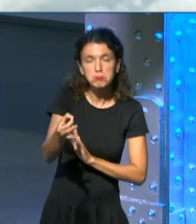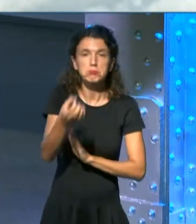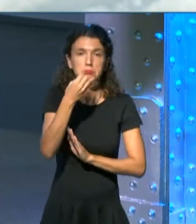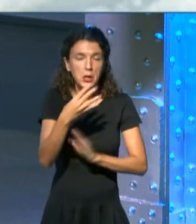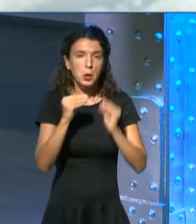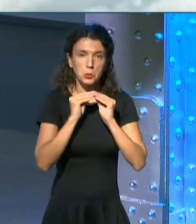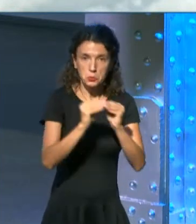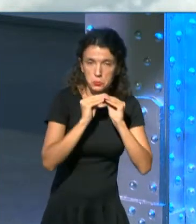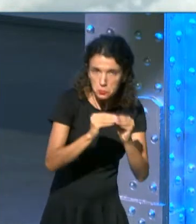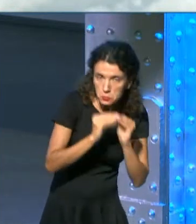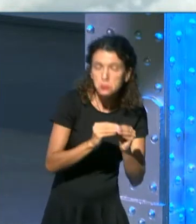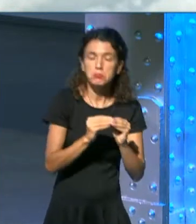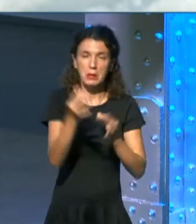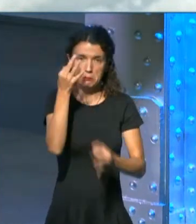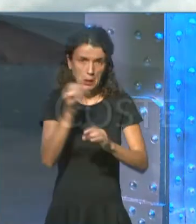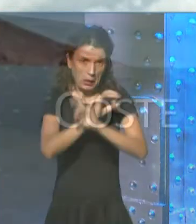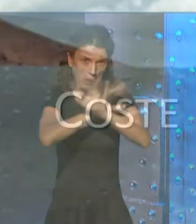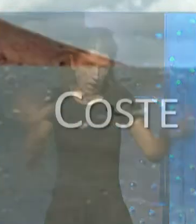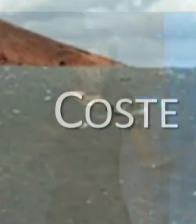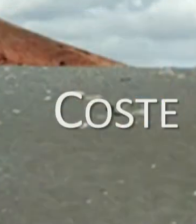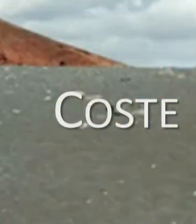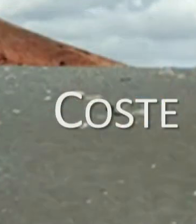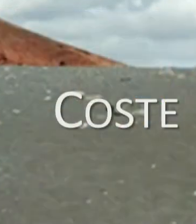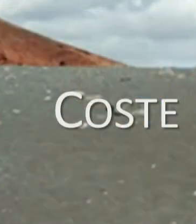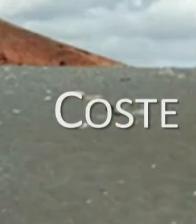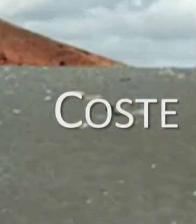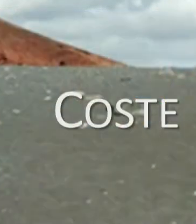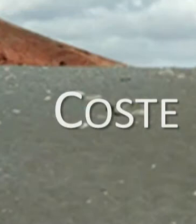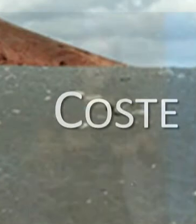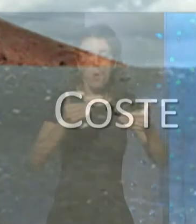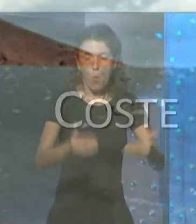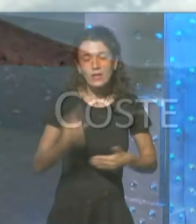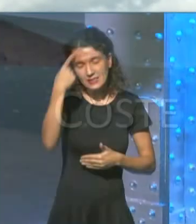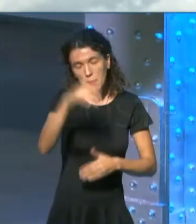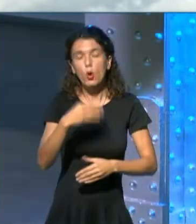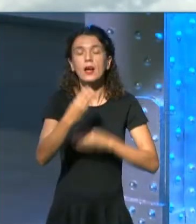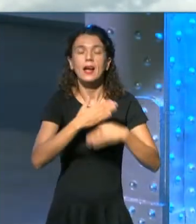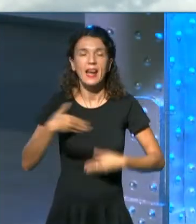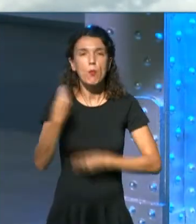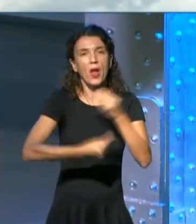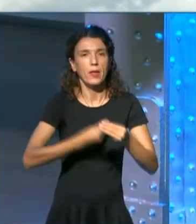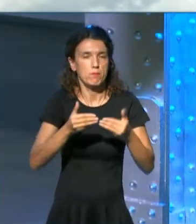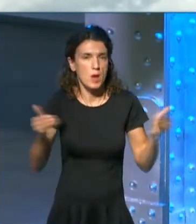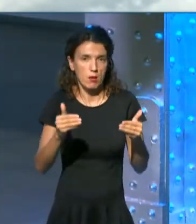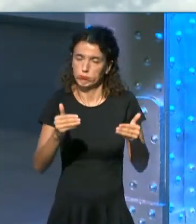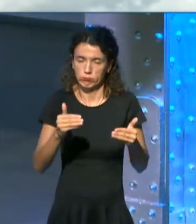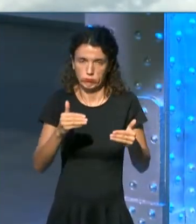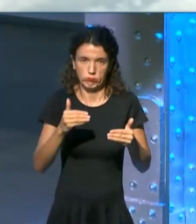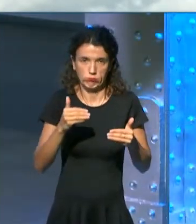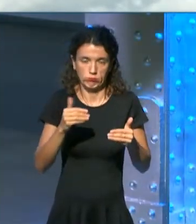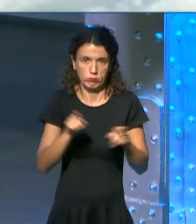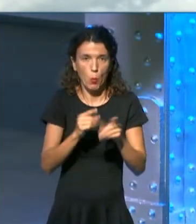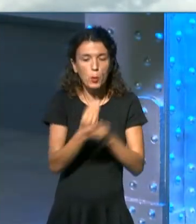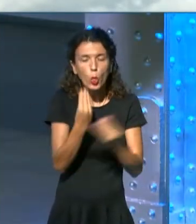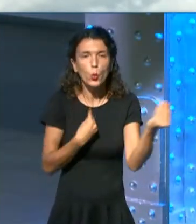perfectamente elaborados, perfectamente definidos y muy estables. Es decir, sabemos lo que queremos hacer desde el principio, tenemos clarísimo cuál va a ser nuestro